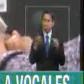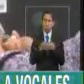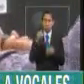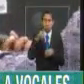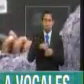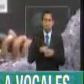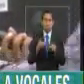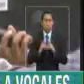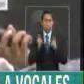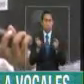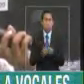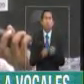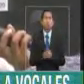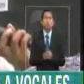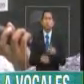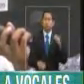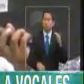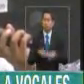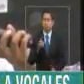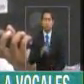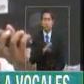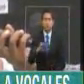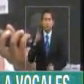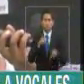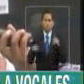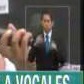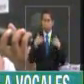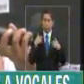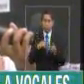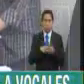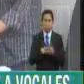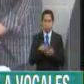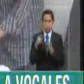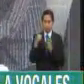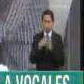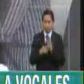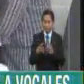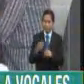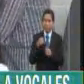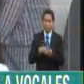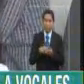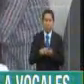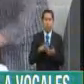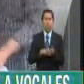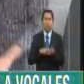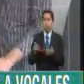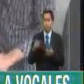Electoral Departamental, más de 100 personas ya han sacado este requisito con el objetivo